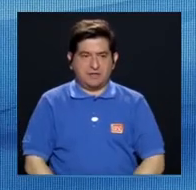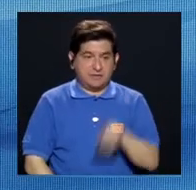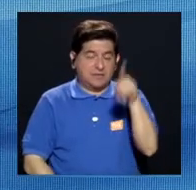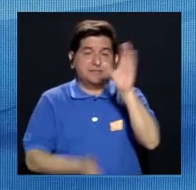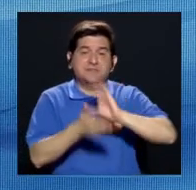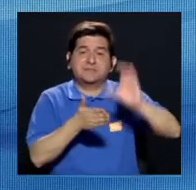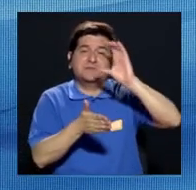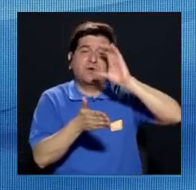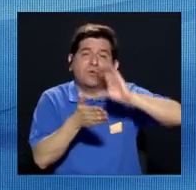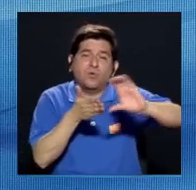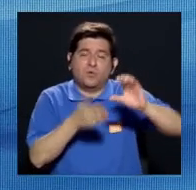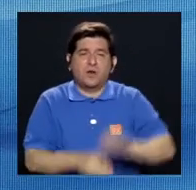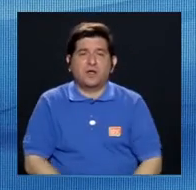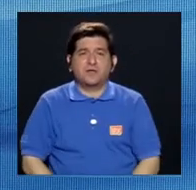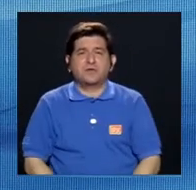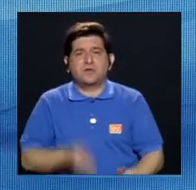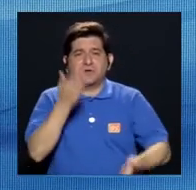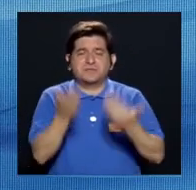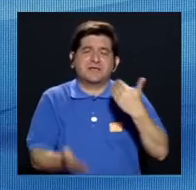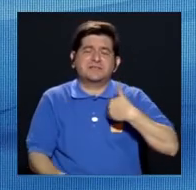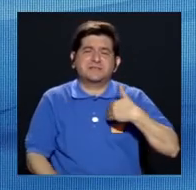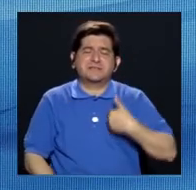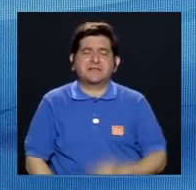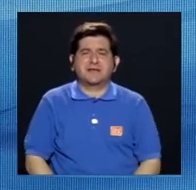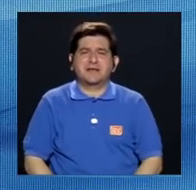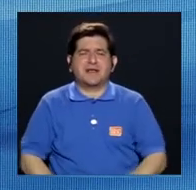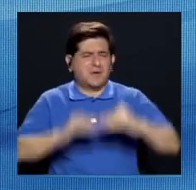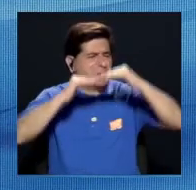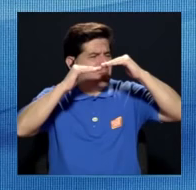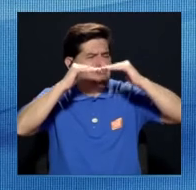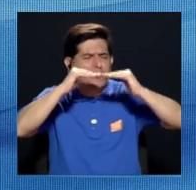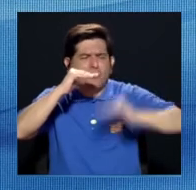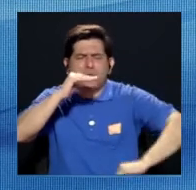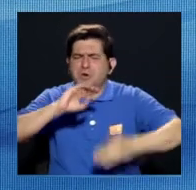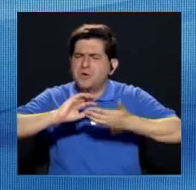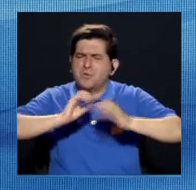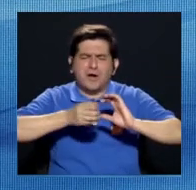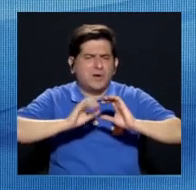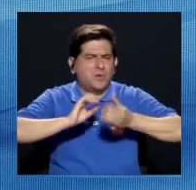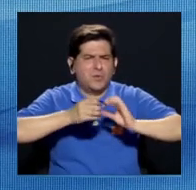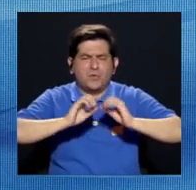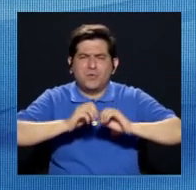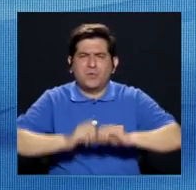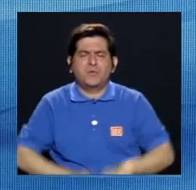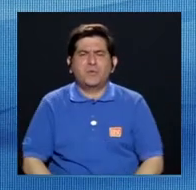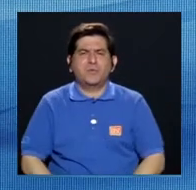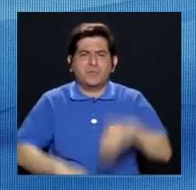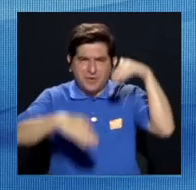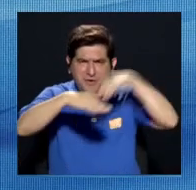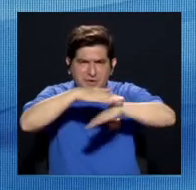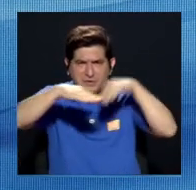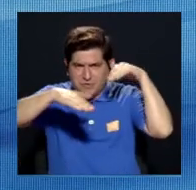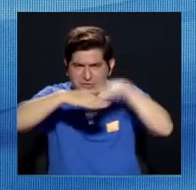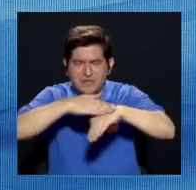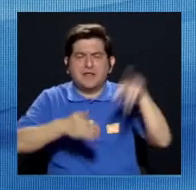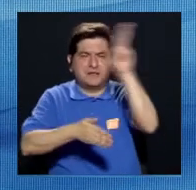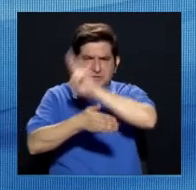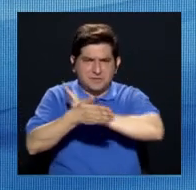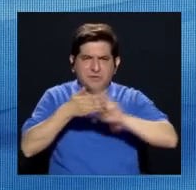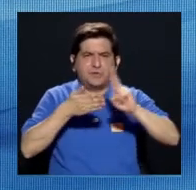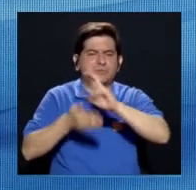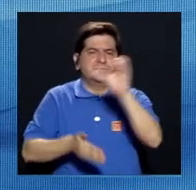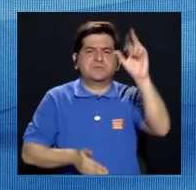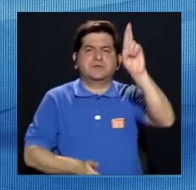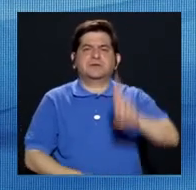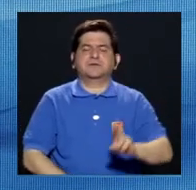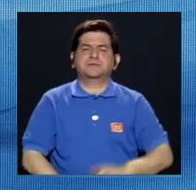de colegios que han tenido una baja representatividad en la admisión a la Universidad de